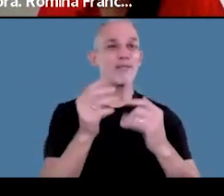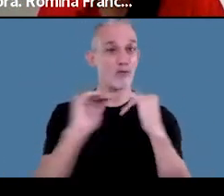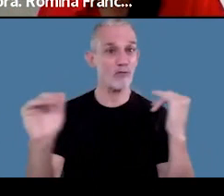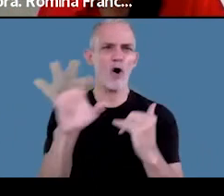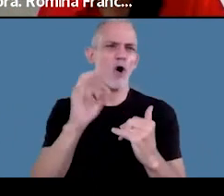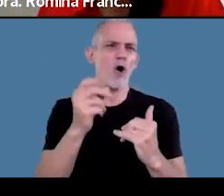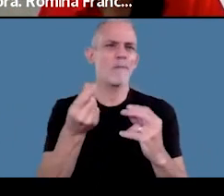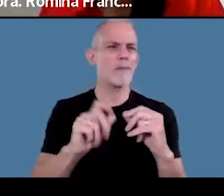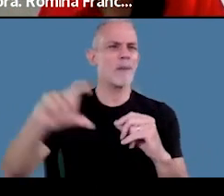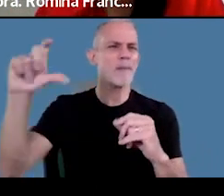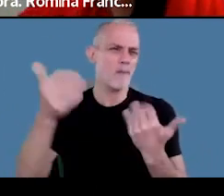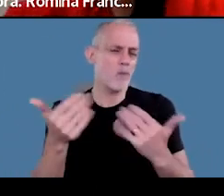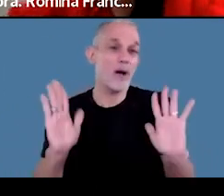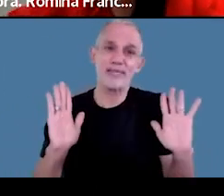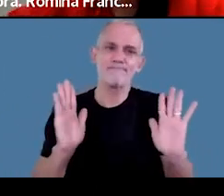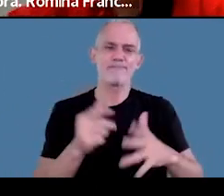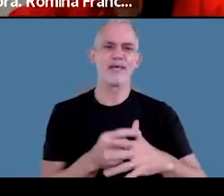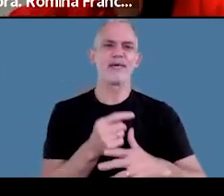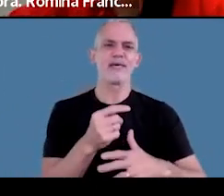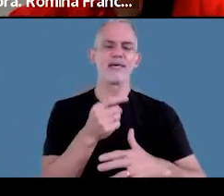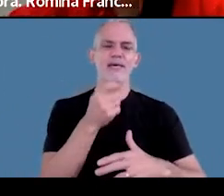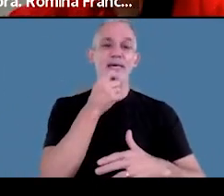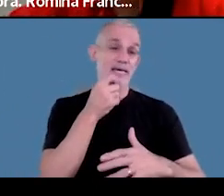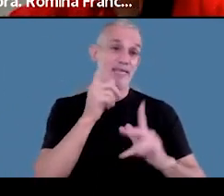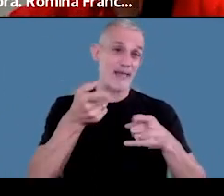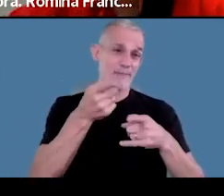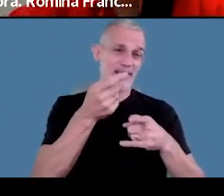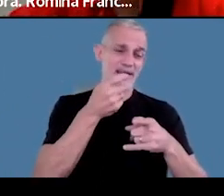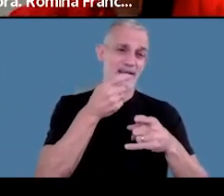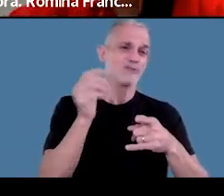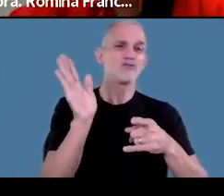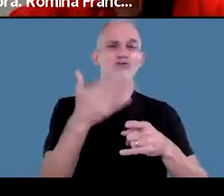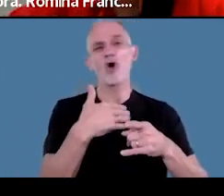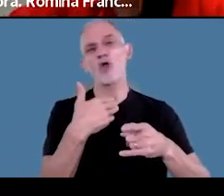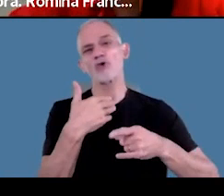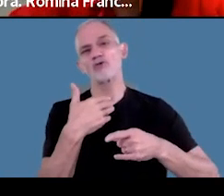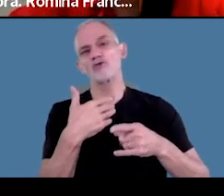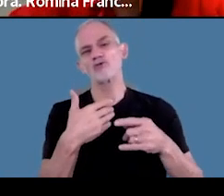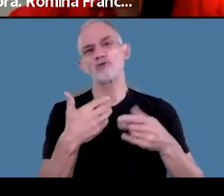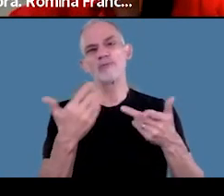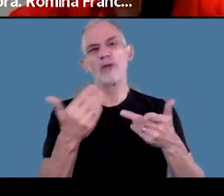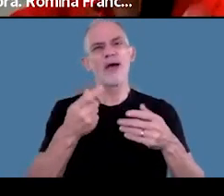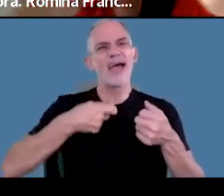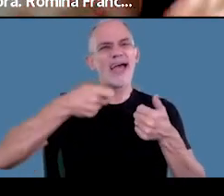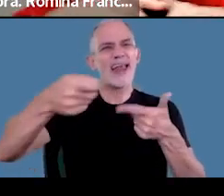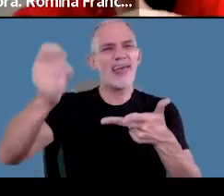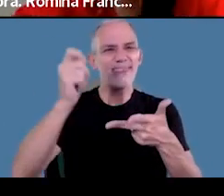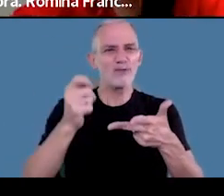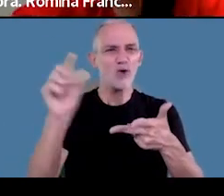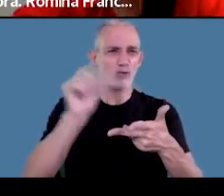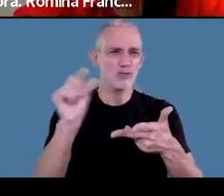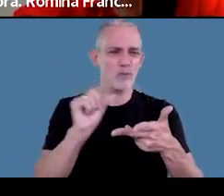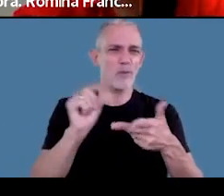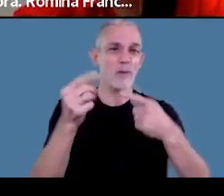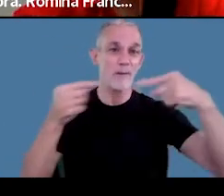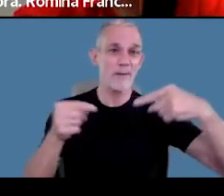ustedes puedan determinar eso. Y también son todos los créditos relacionados con los bienes que